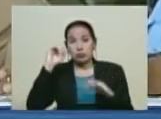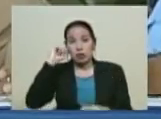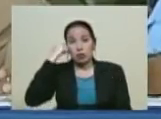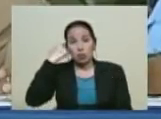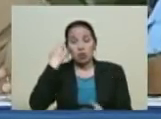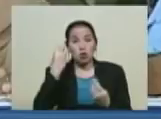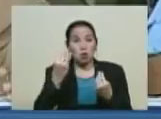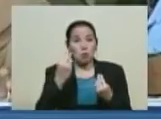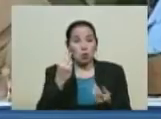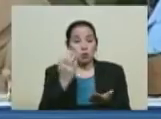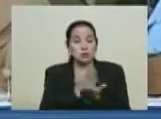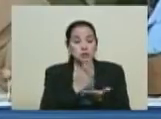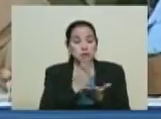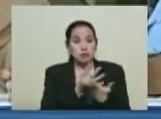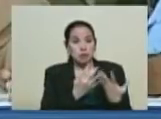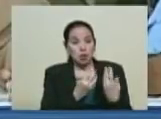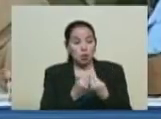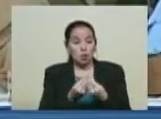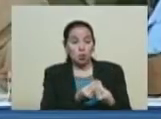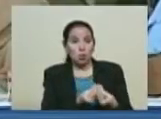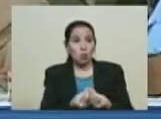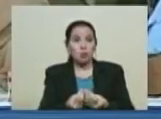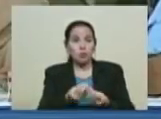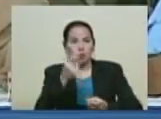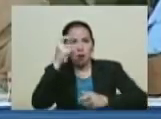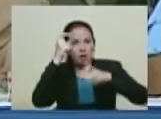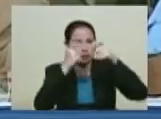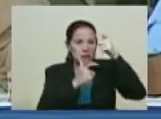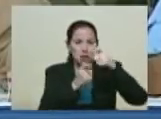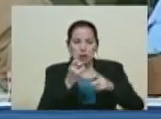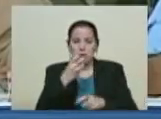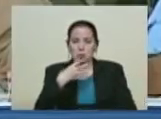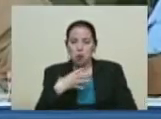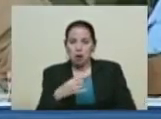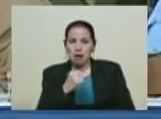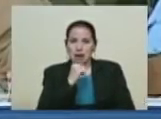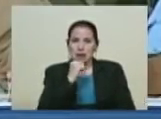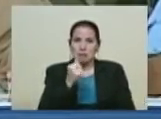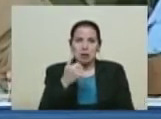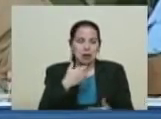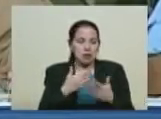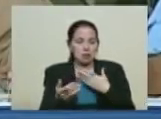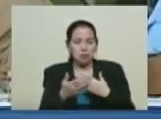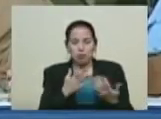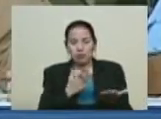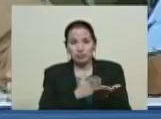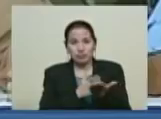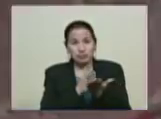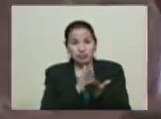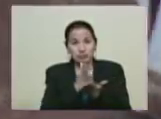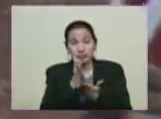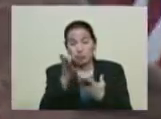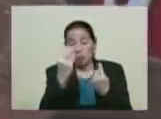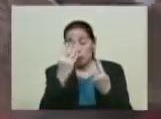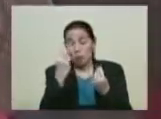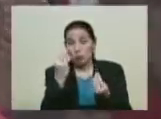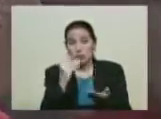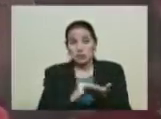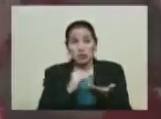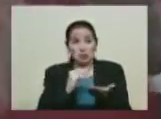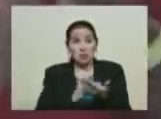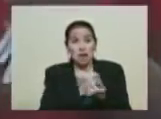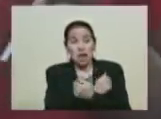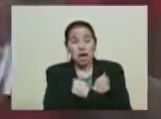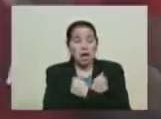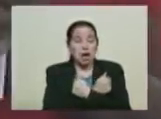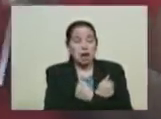Margarita siempre acompañó al comandante Chávez en las buenas y en las malas. Aquí estuvimos con él tantas veces, recibiendo el amor y